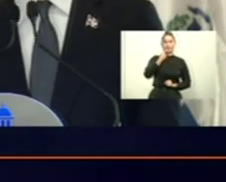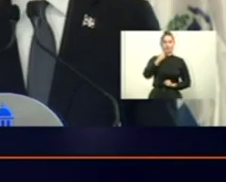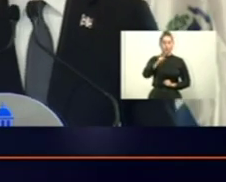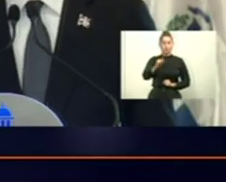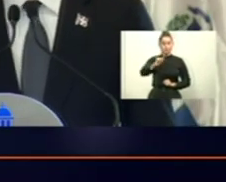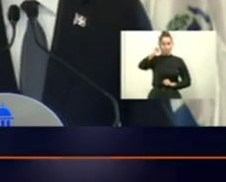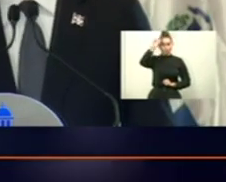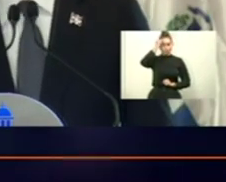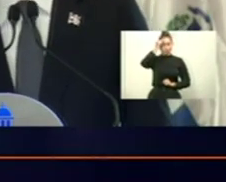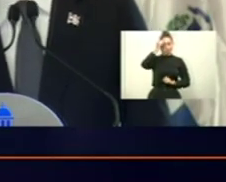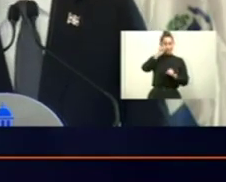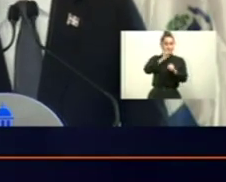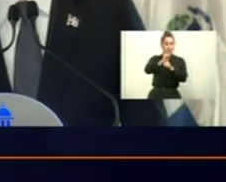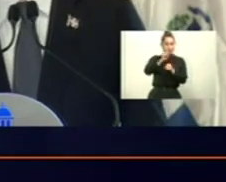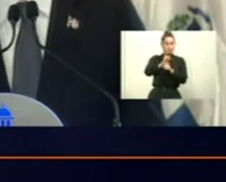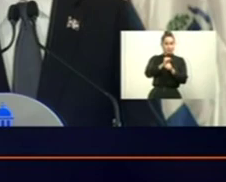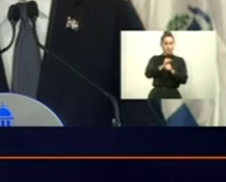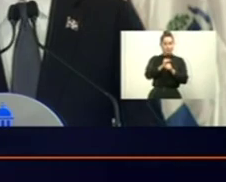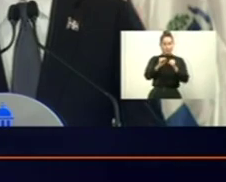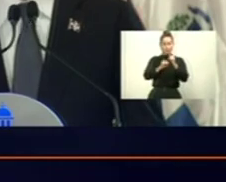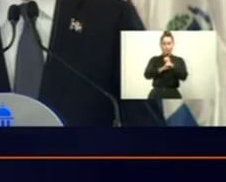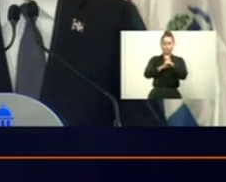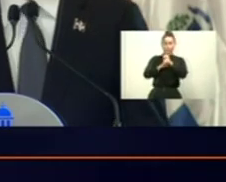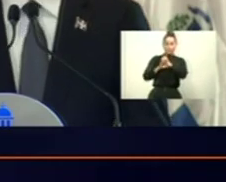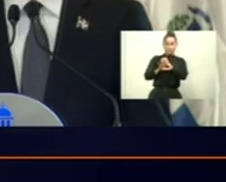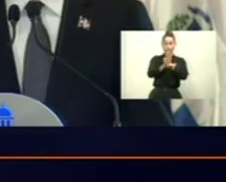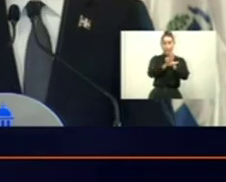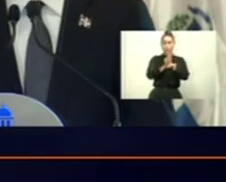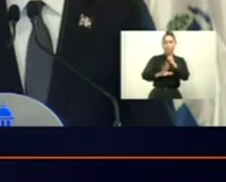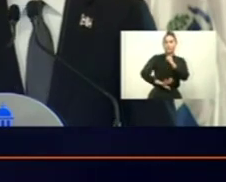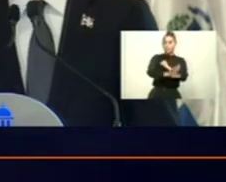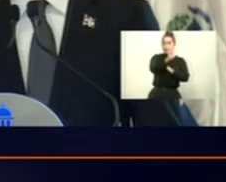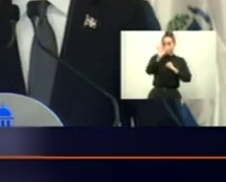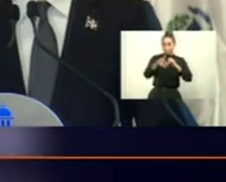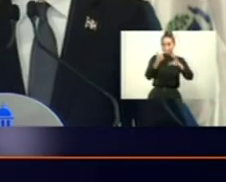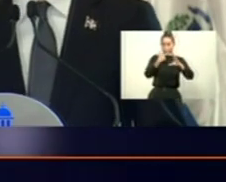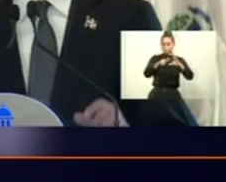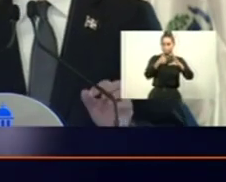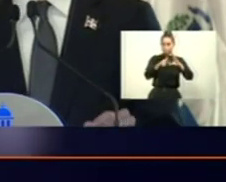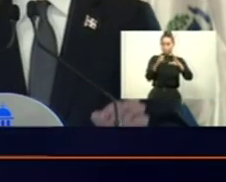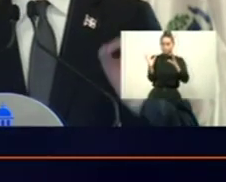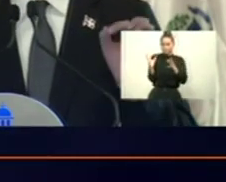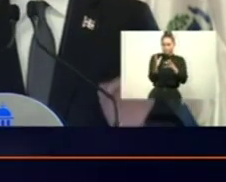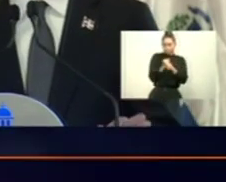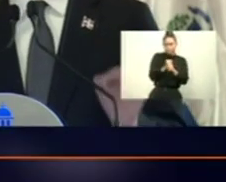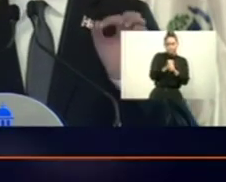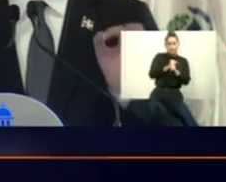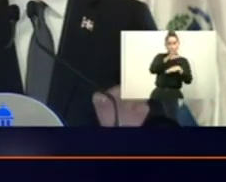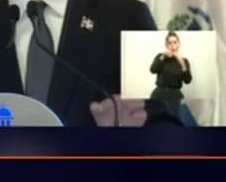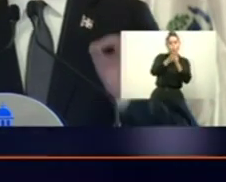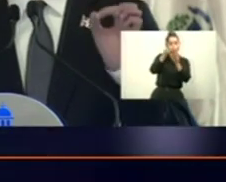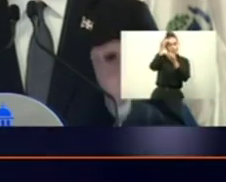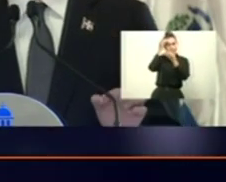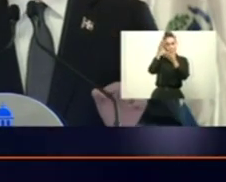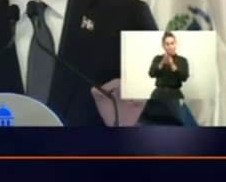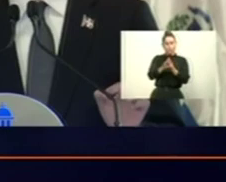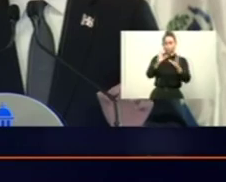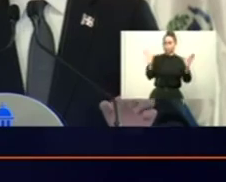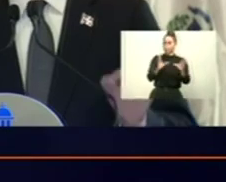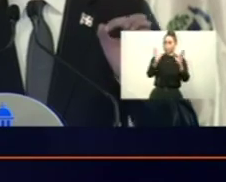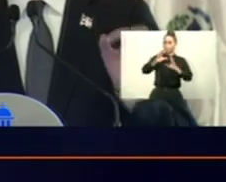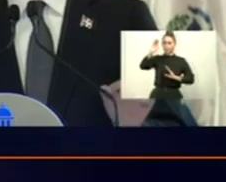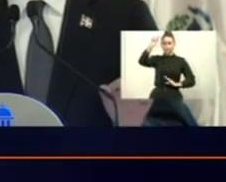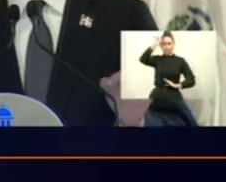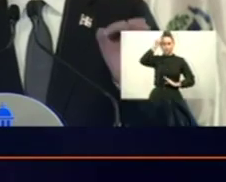que la democracia, haya un equilibrio en la democracia. También habló de hacer auditorías anuales a todas las instituciones del gobierno a través